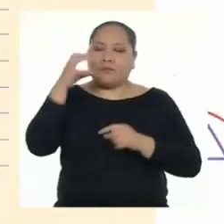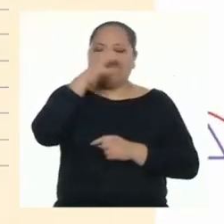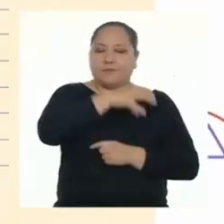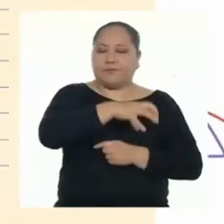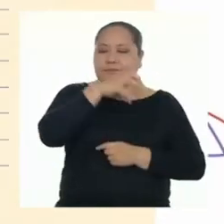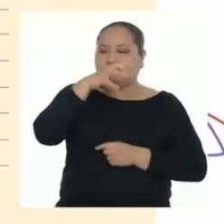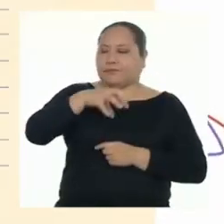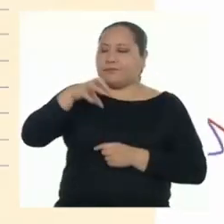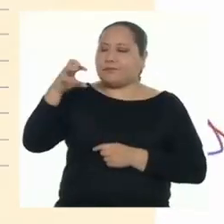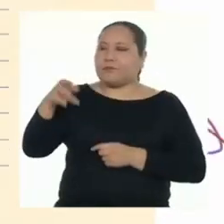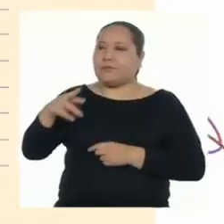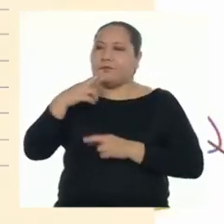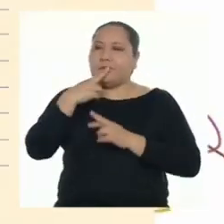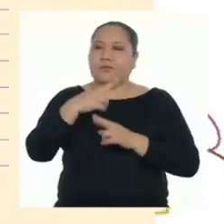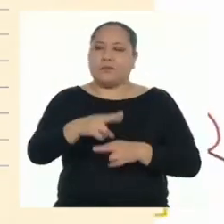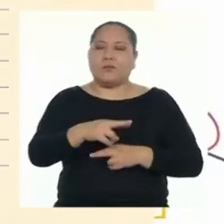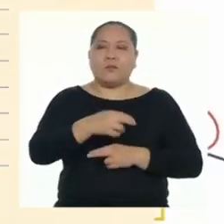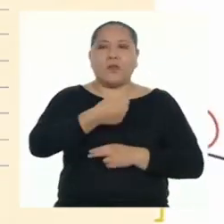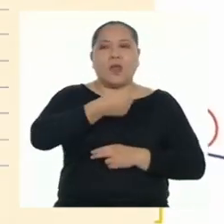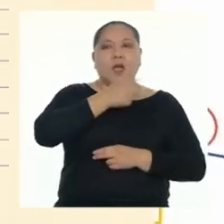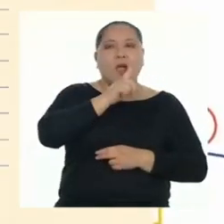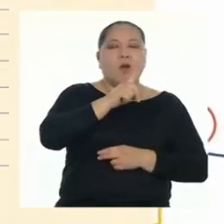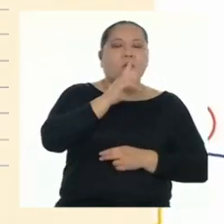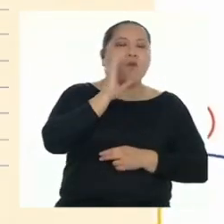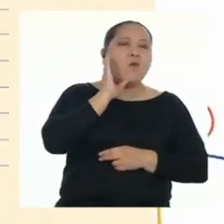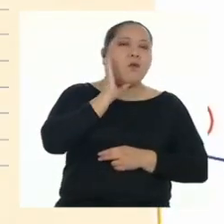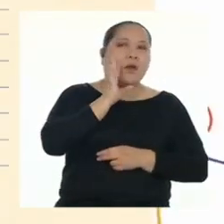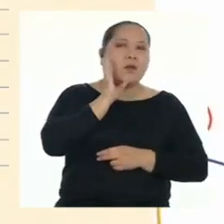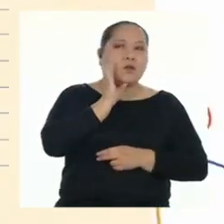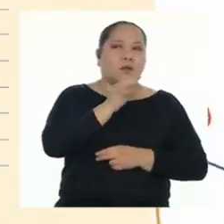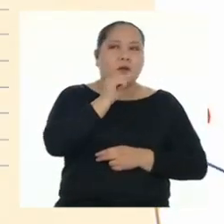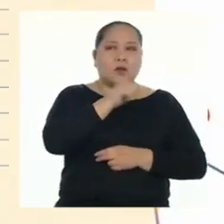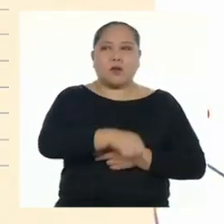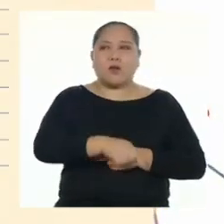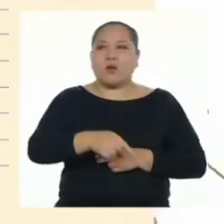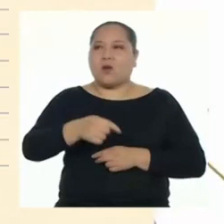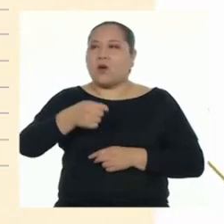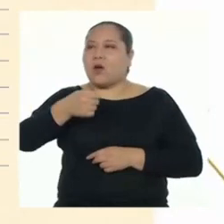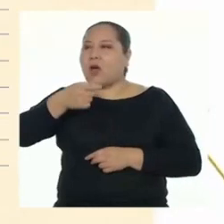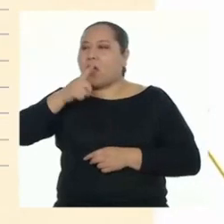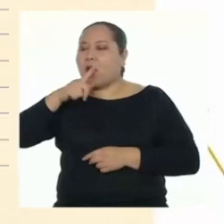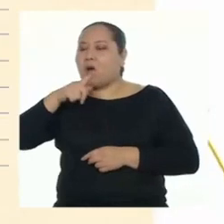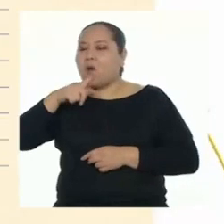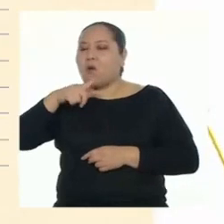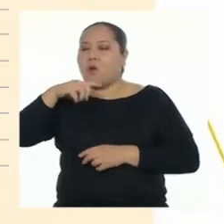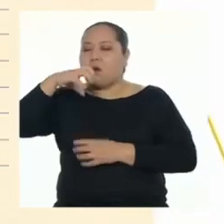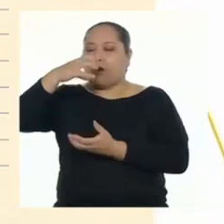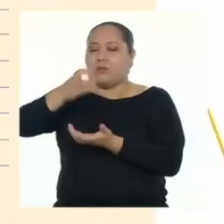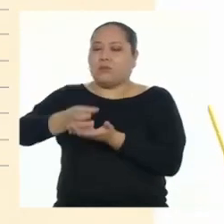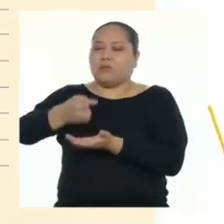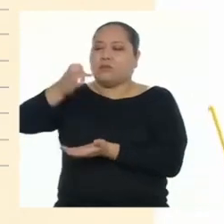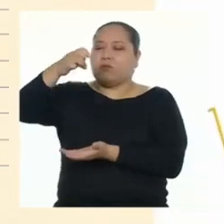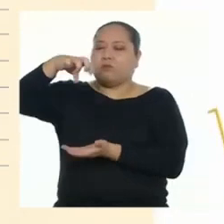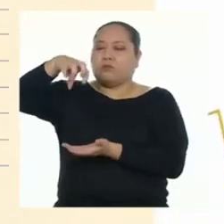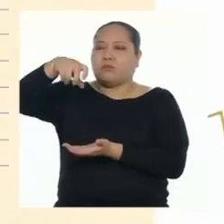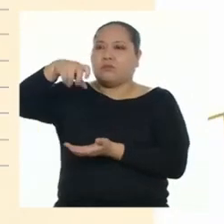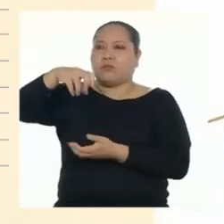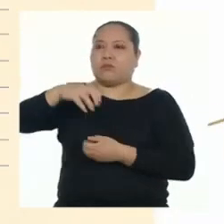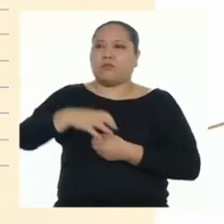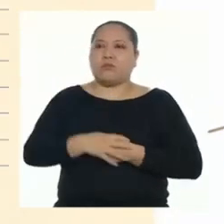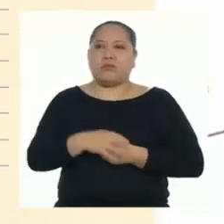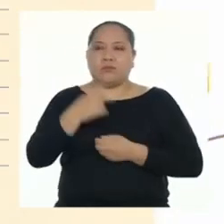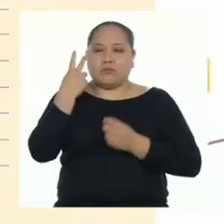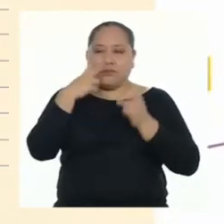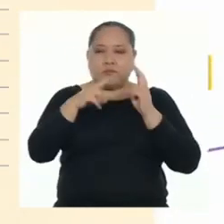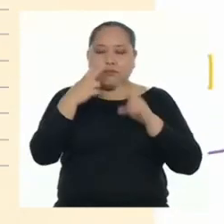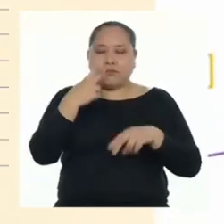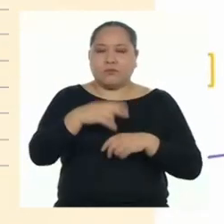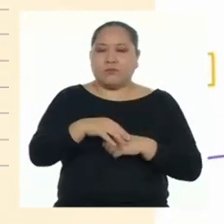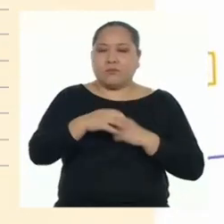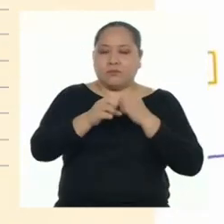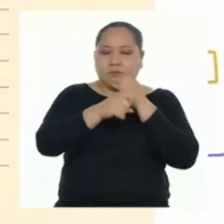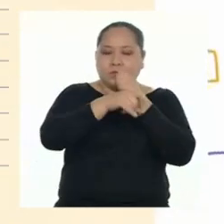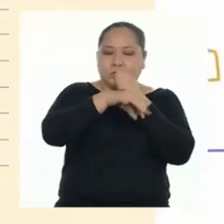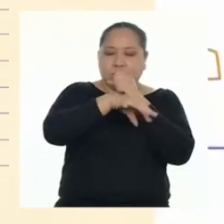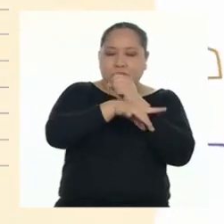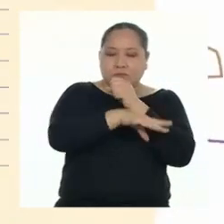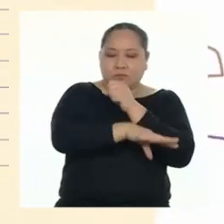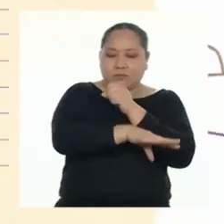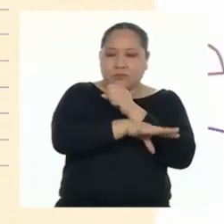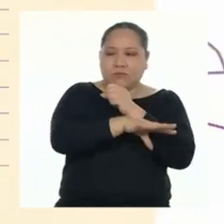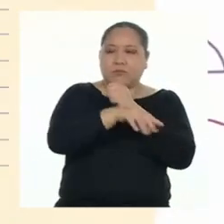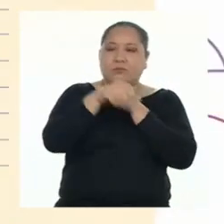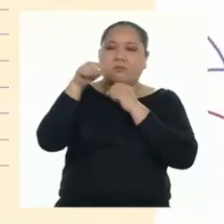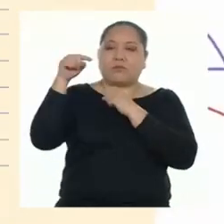los resultados del agua de charco y del agua mineral? Luego de observar los resultados, vemos que las raíces de la cebolla que estaba con el